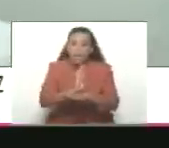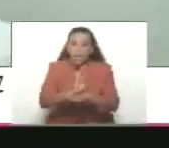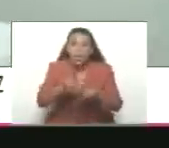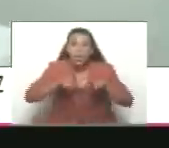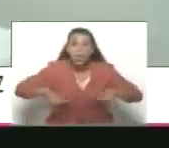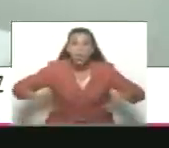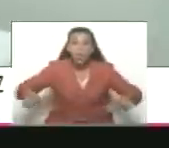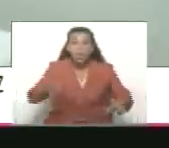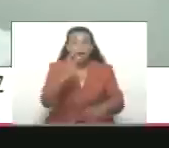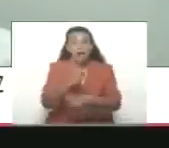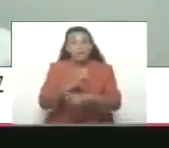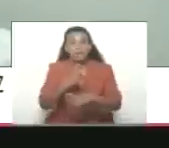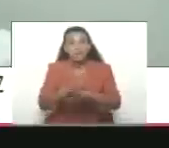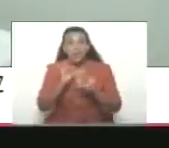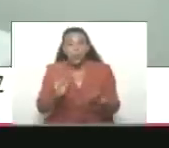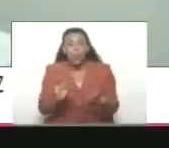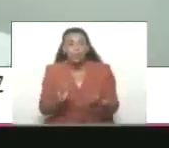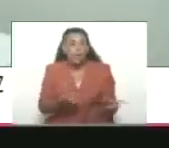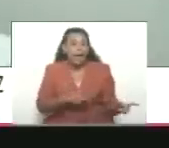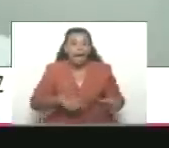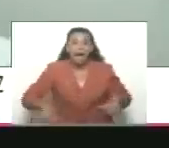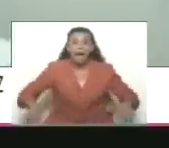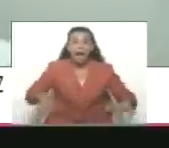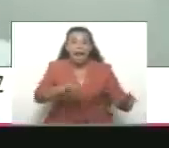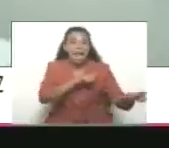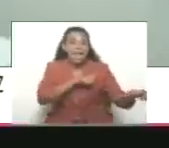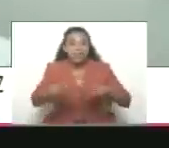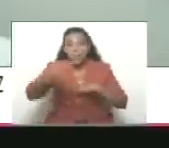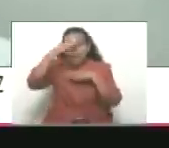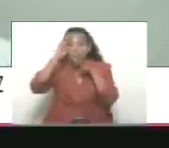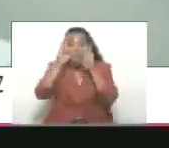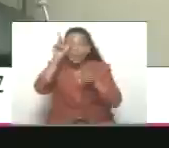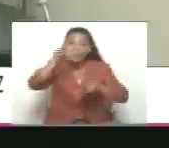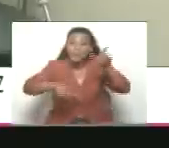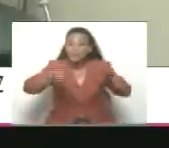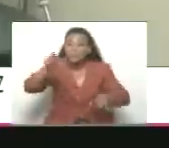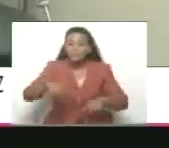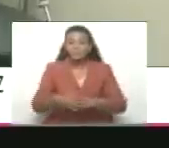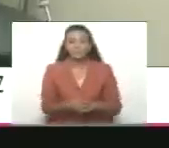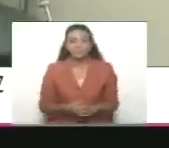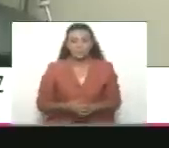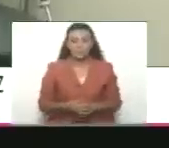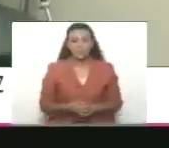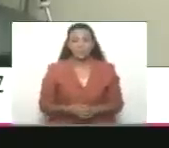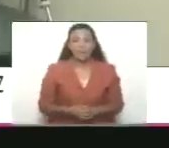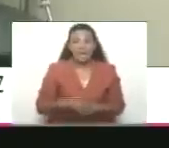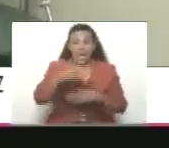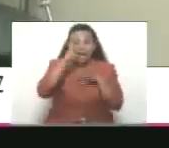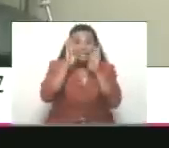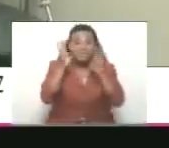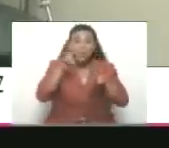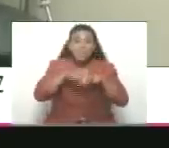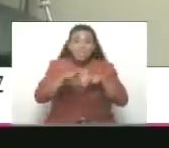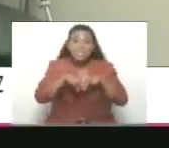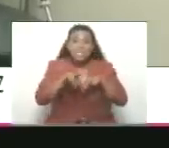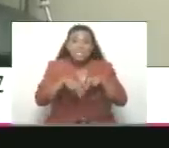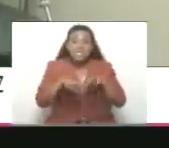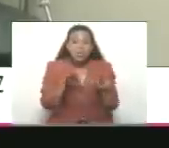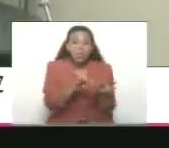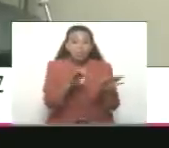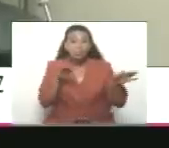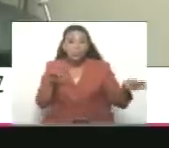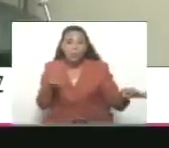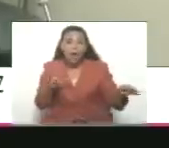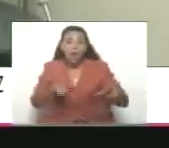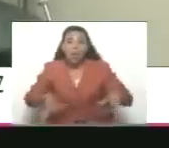sitio de referencia con un área listo para atenderlo la la la atención de los niños es separada de los adultos